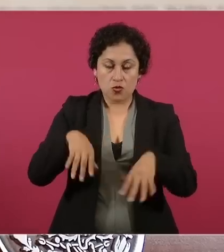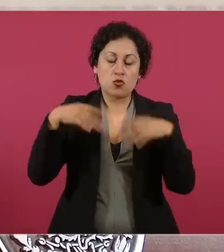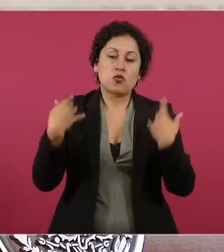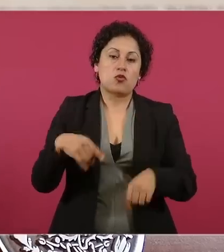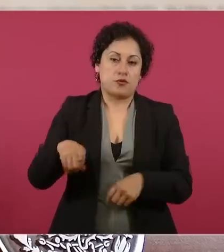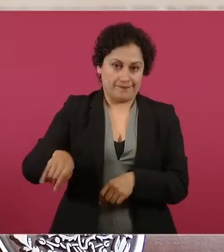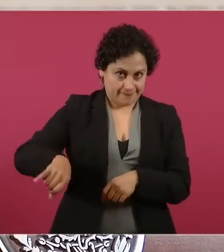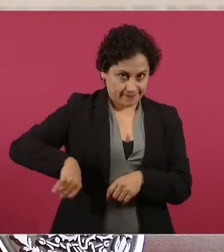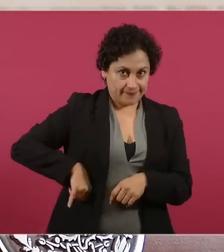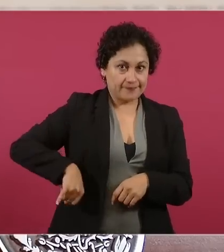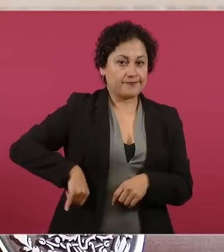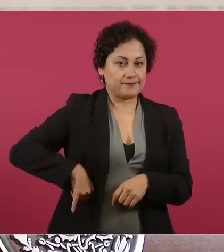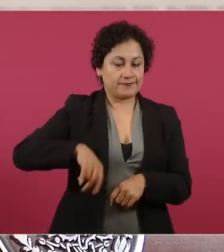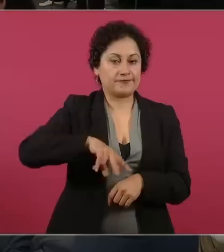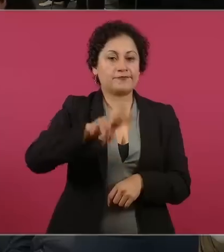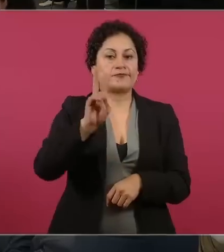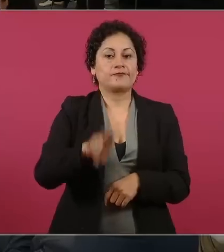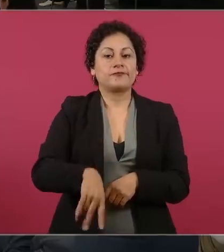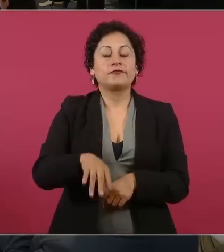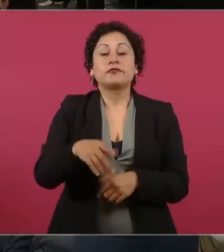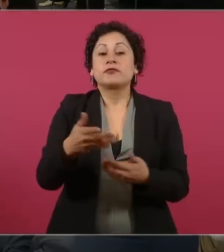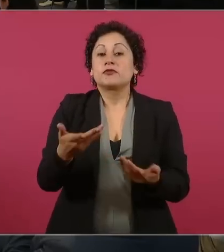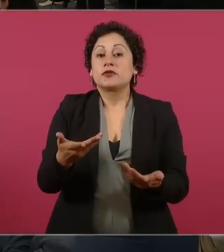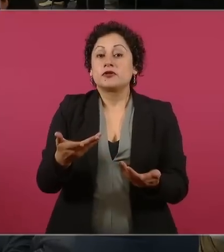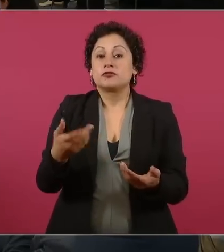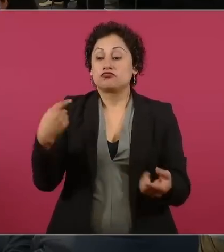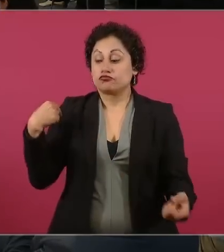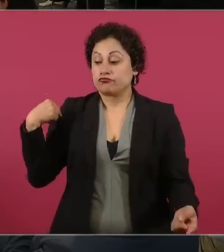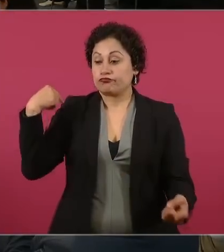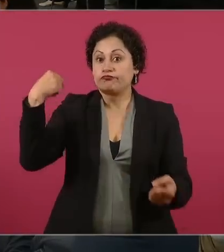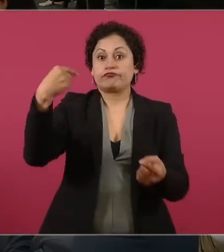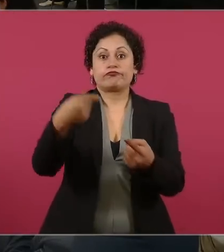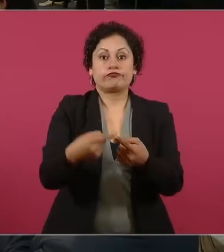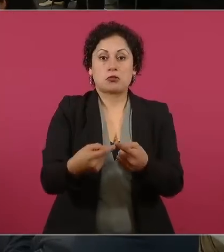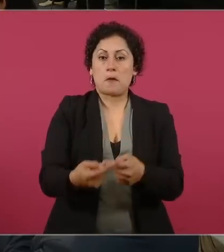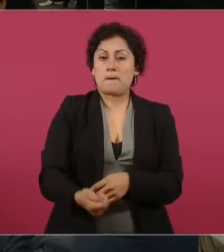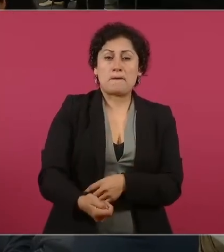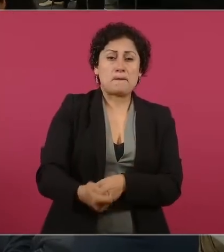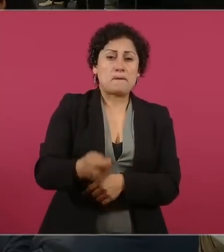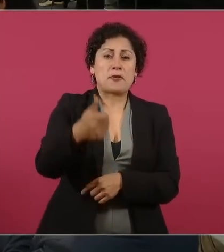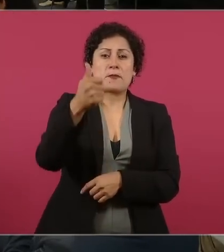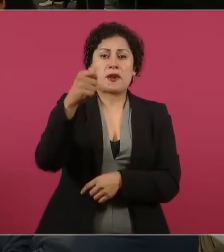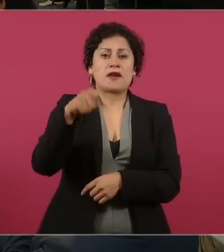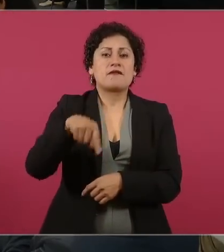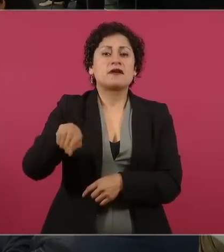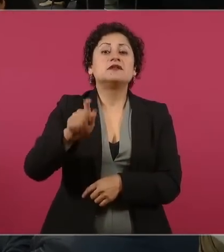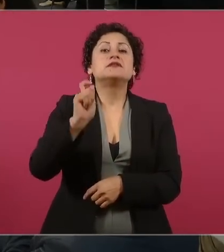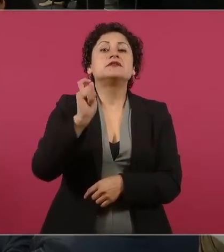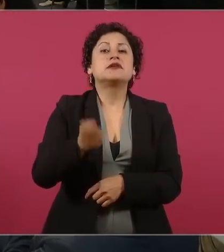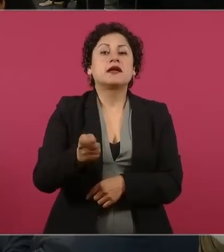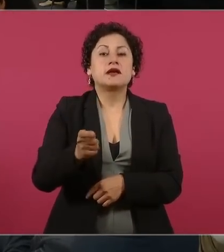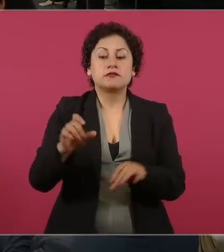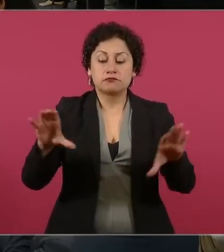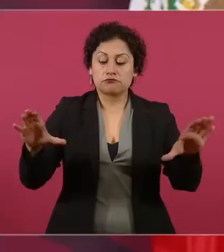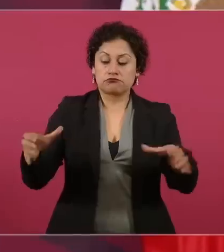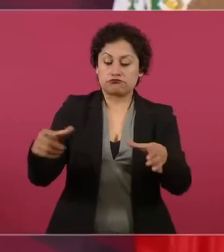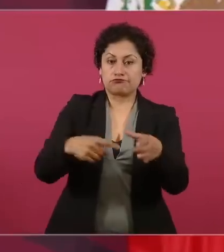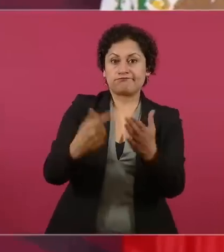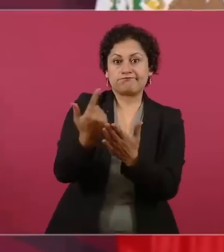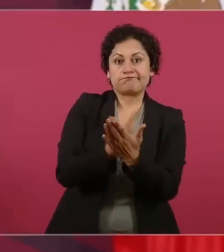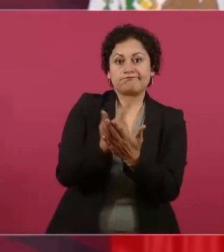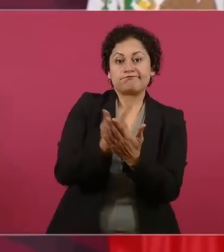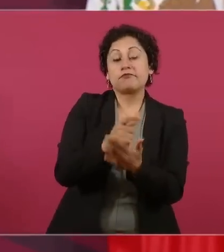interesante, ¿no? Por primera vez se tienen 22 millones de